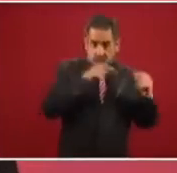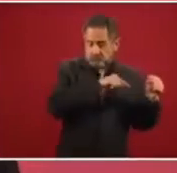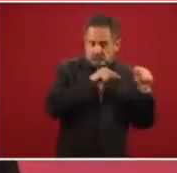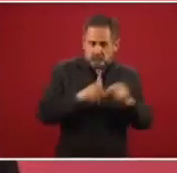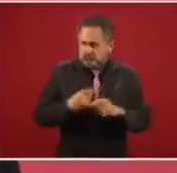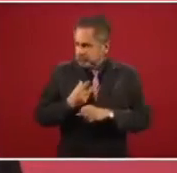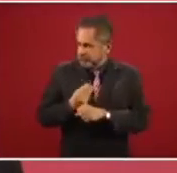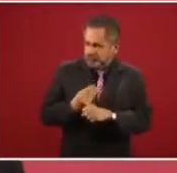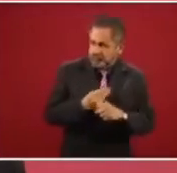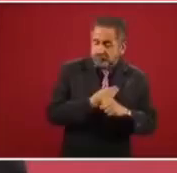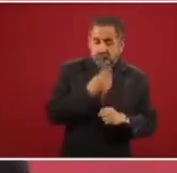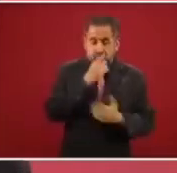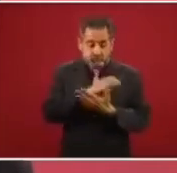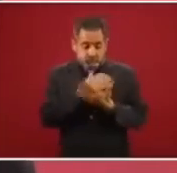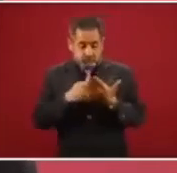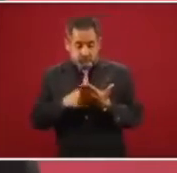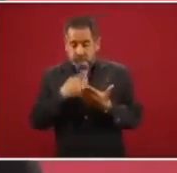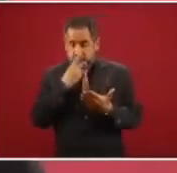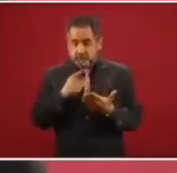contrato